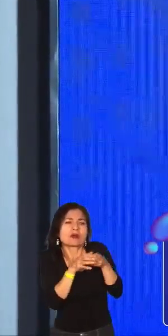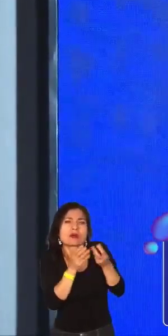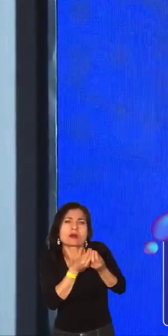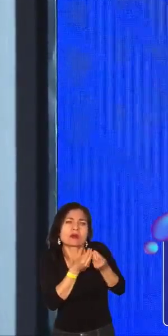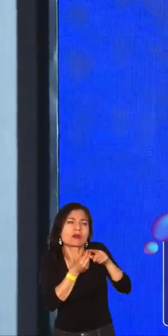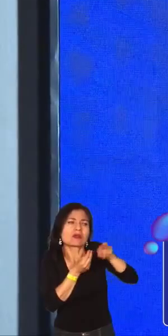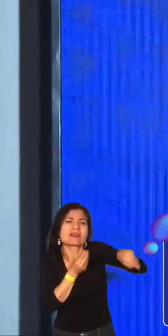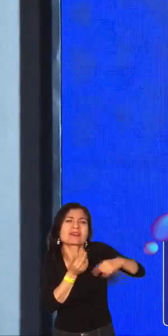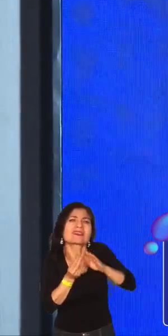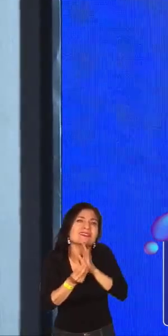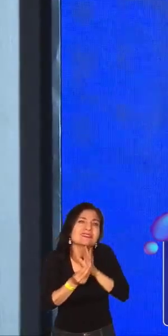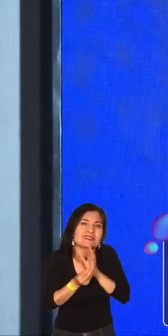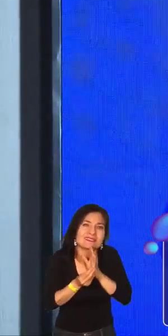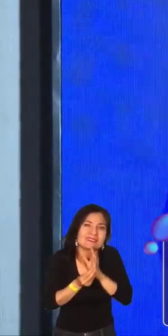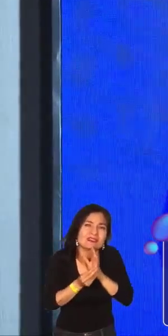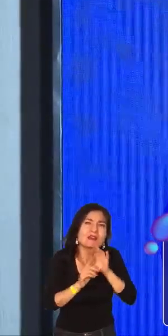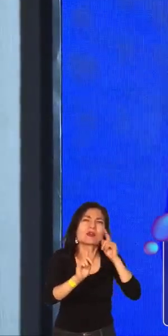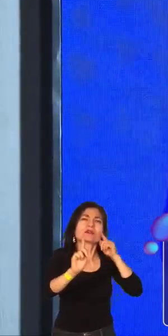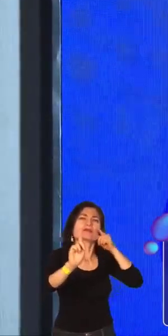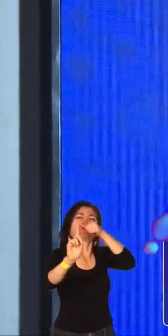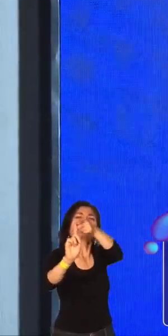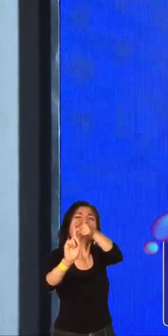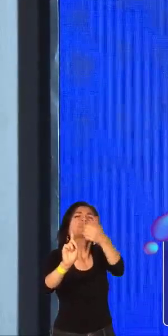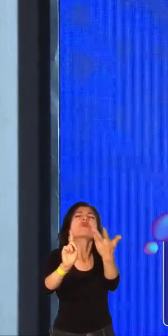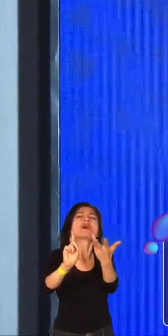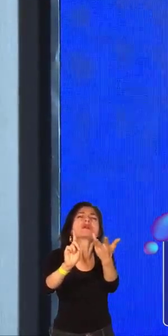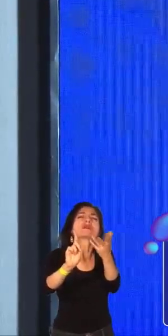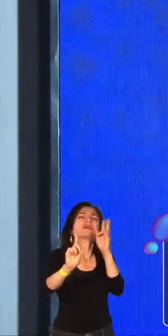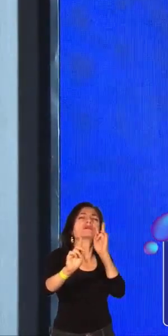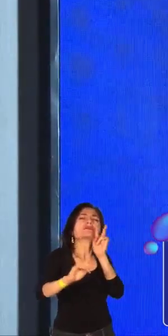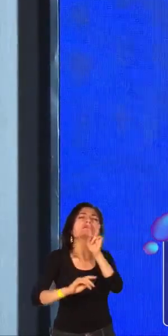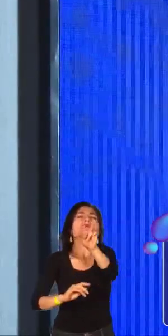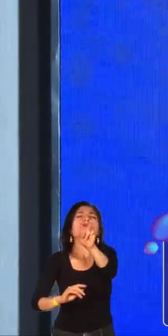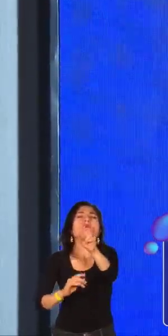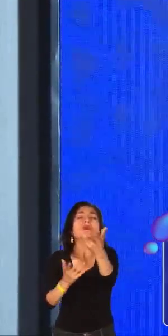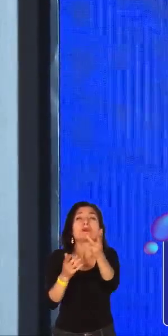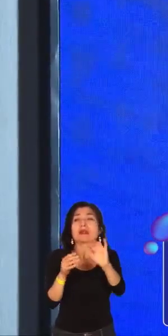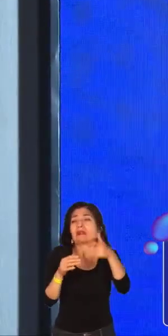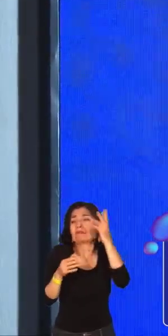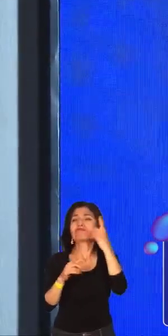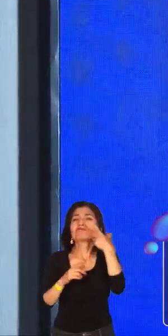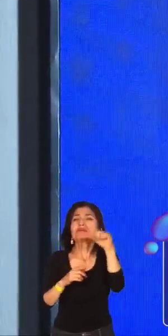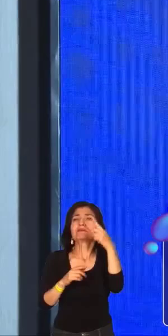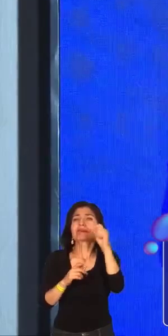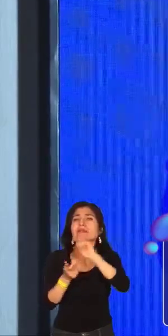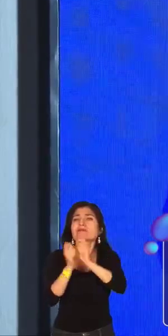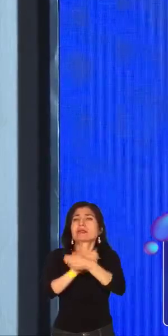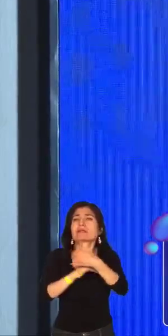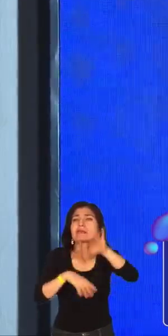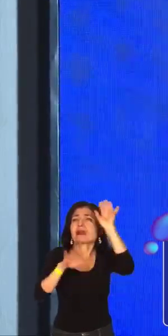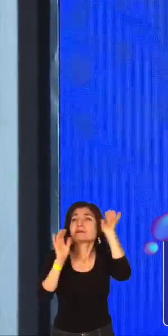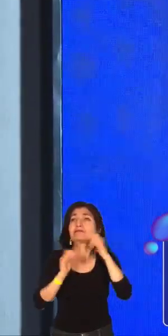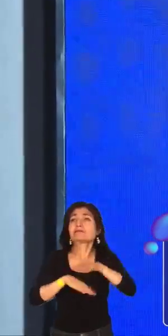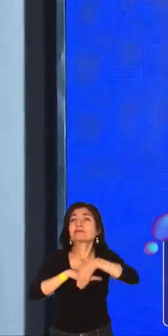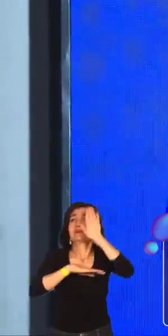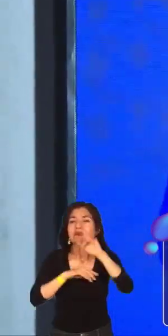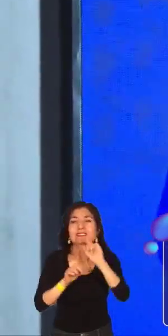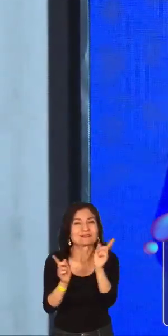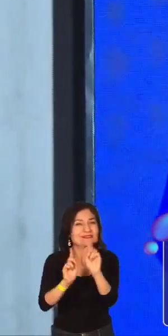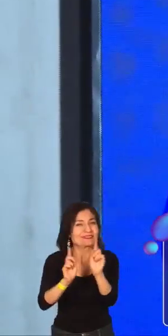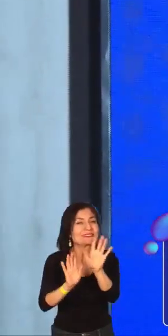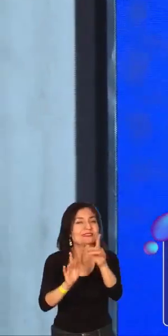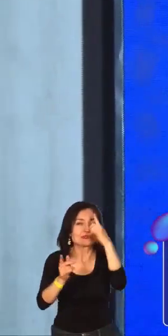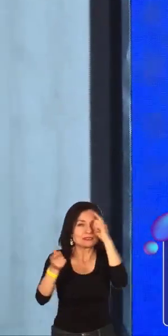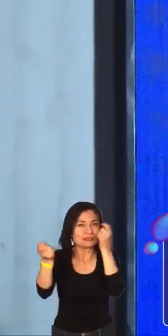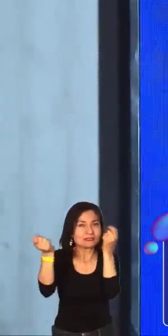vamos, cuáles son mis objetivos y mi visión. No es nada más digitalizar por digitalizar, ¿verdad? Sino que realmente tiene que obedecer a una estrategia